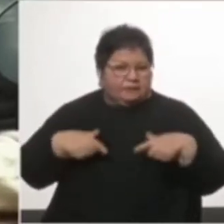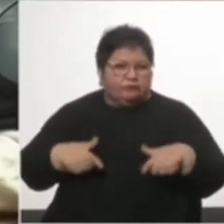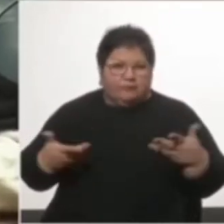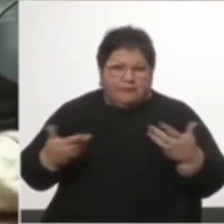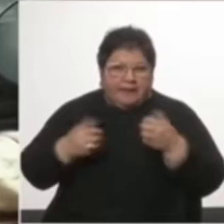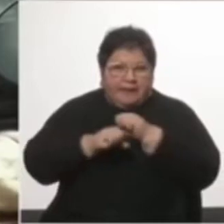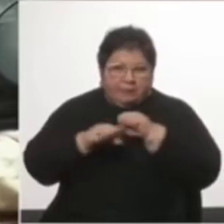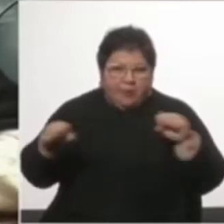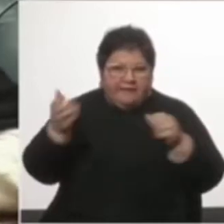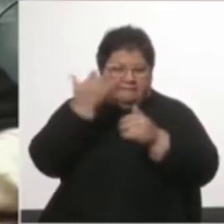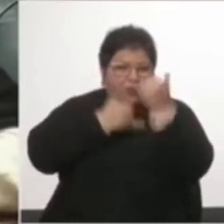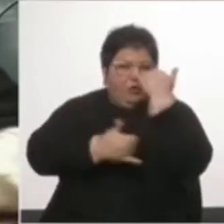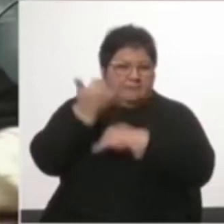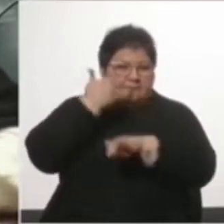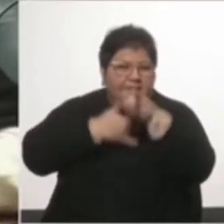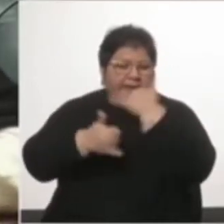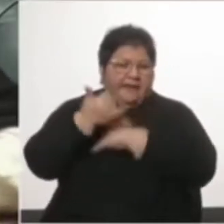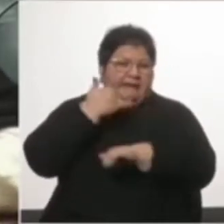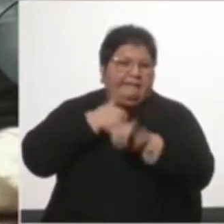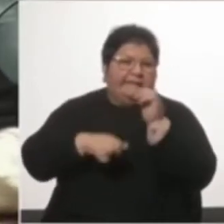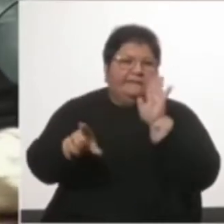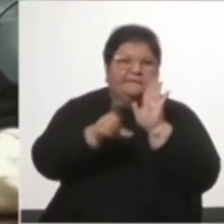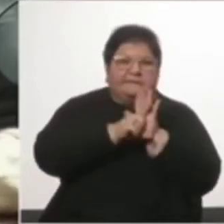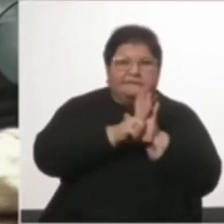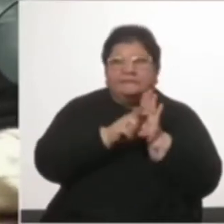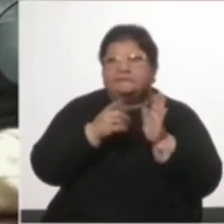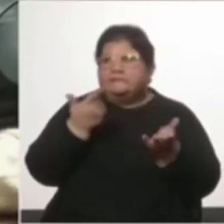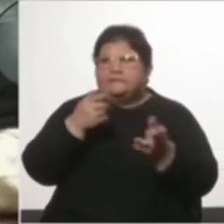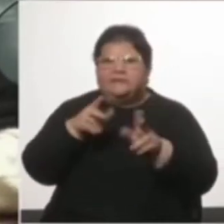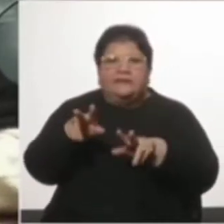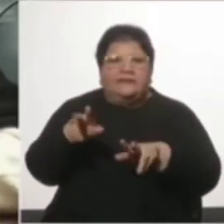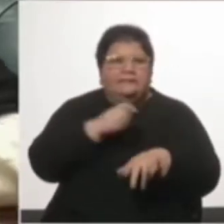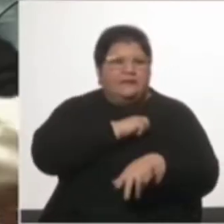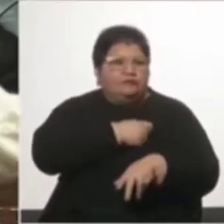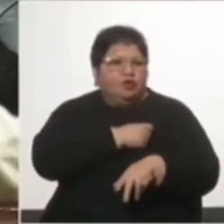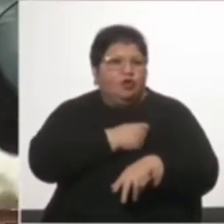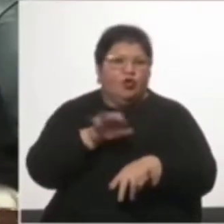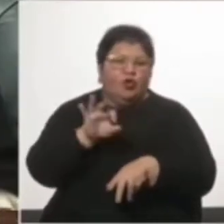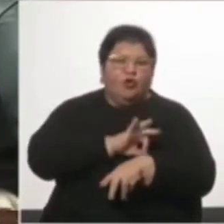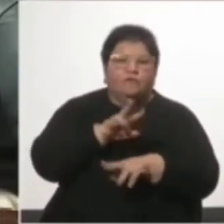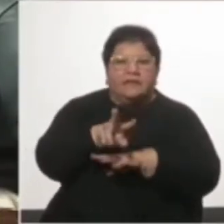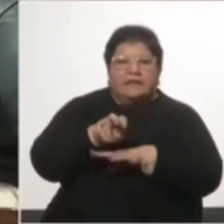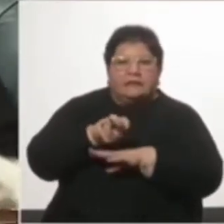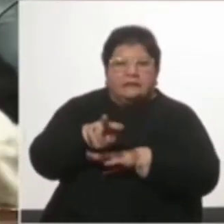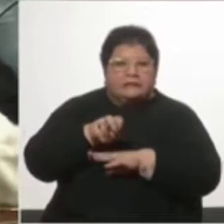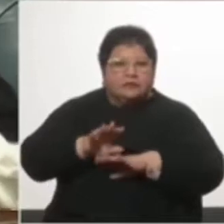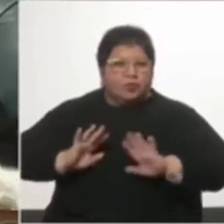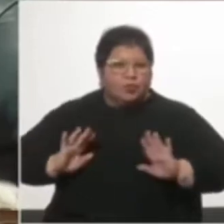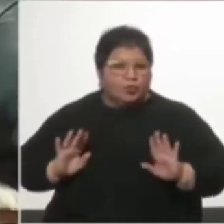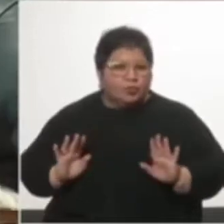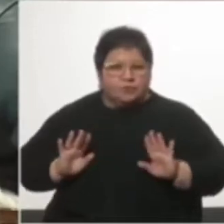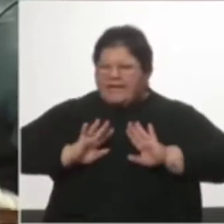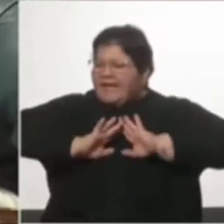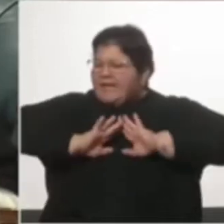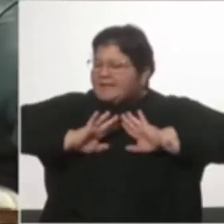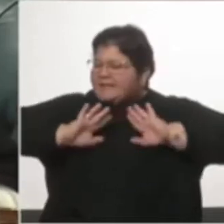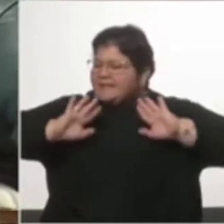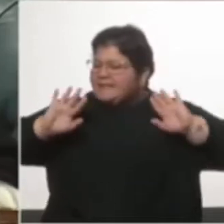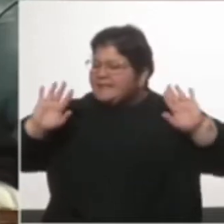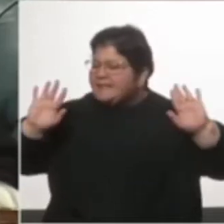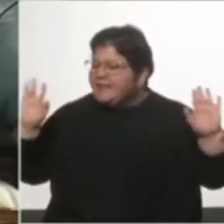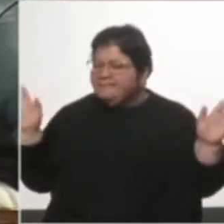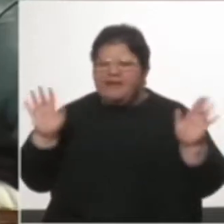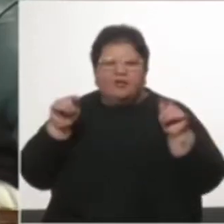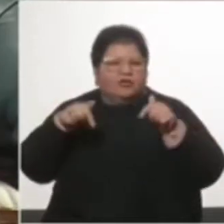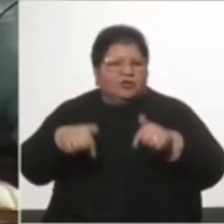fines legislativos, de inspección o de fiscalización. Y es eso, y solamente eso, lo que estamos